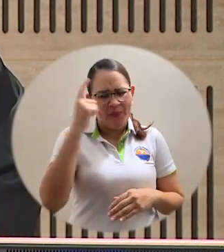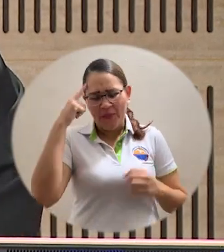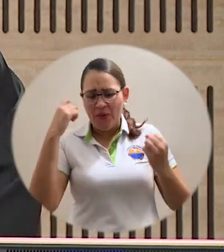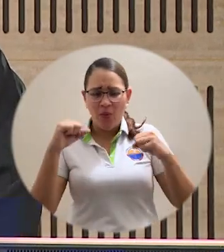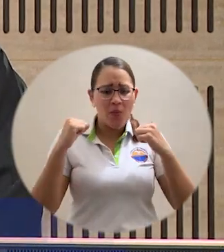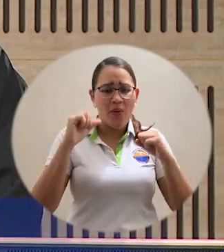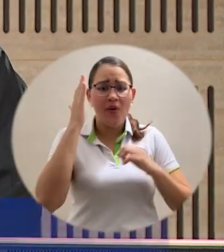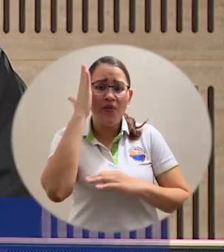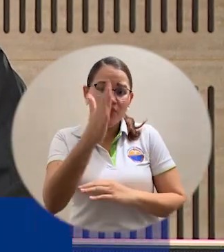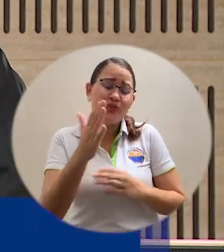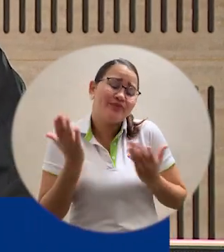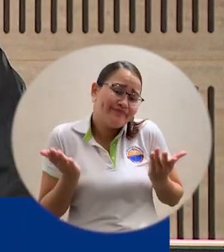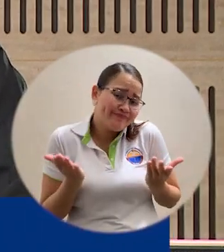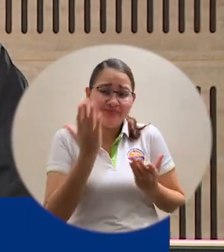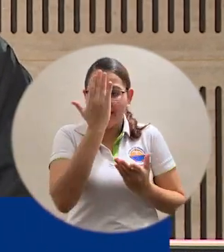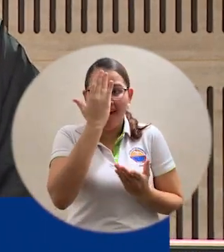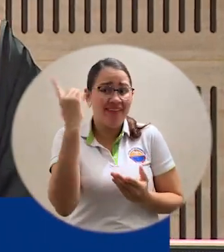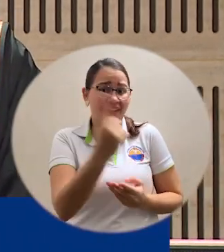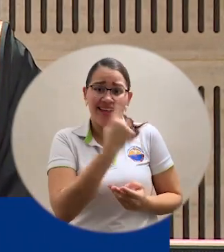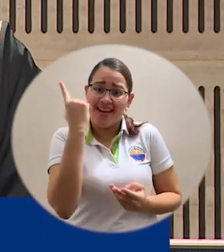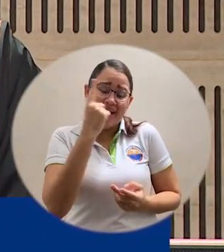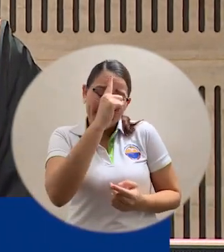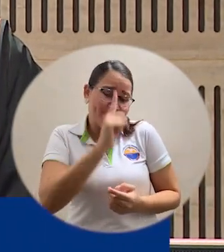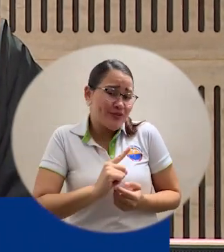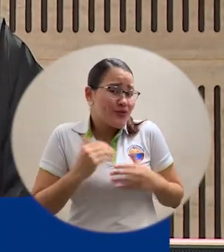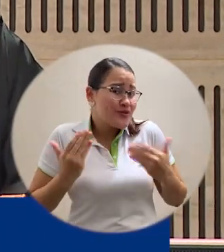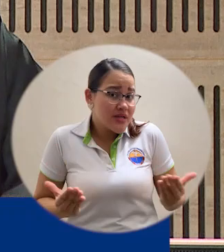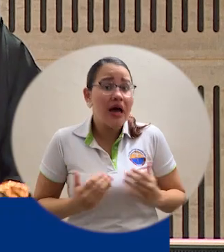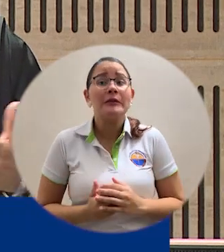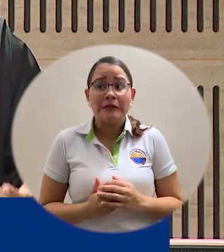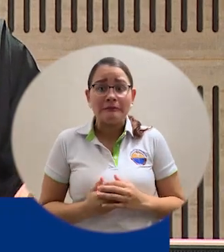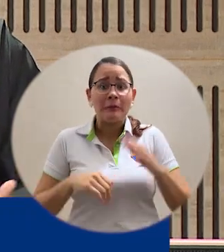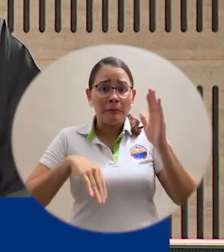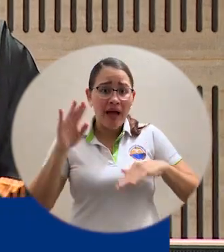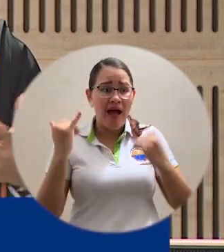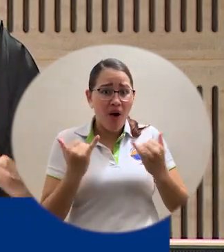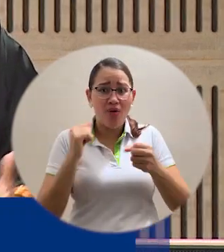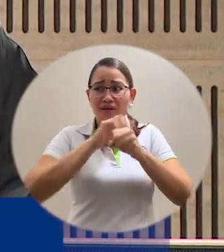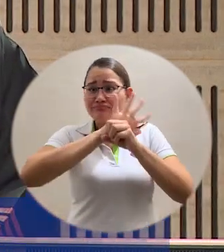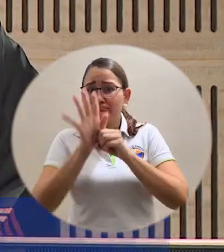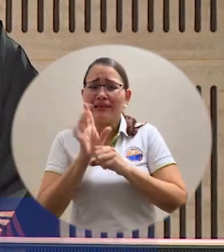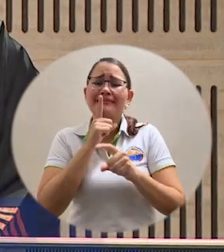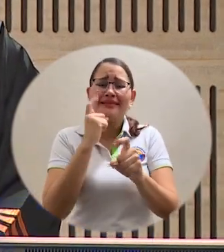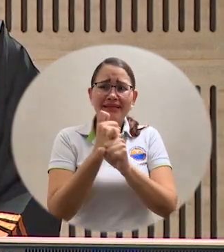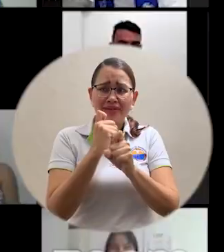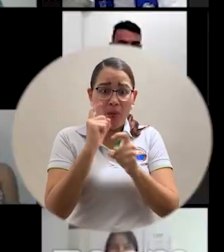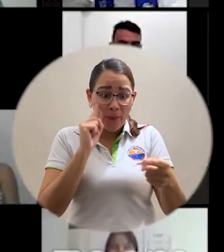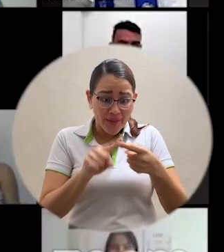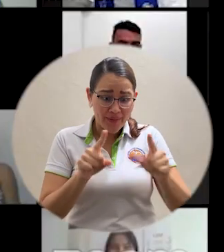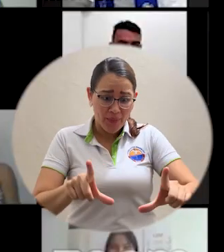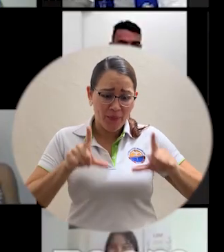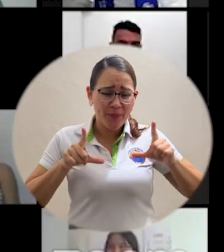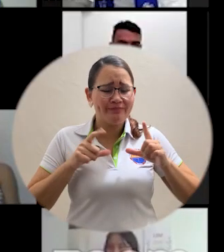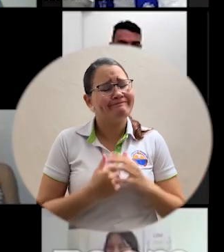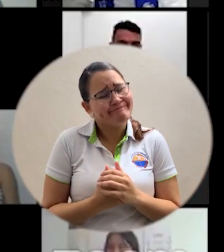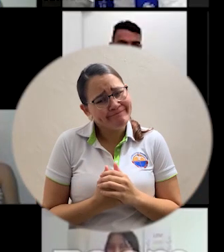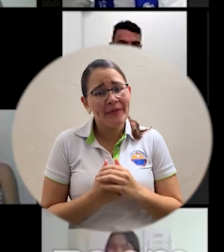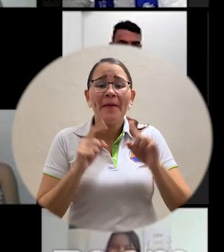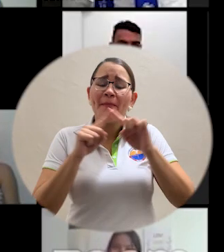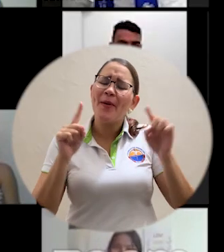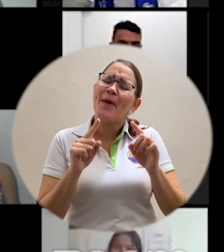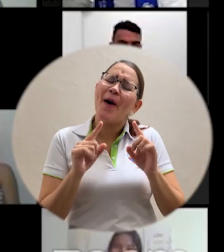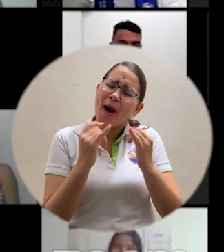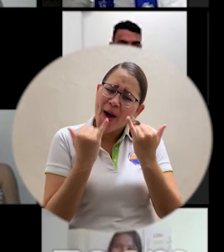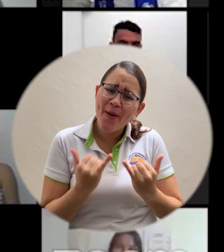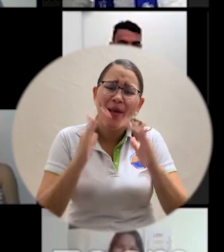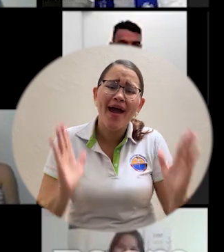que muchos estarán preocupados por el futuro. Es muy incierto. Son momentos muy difíciles para obtener un título profesional, pero yo quiero invitarlos a que